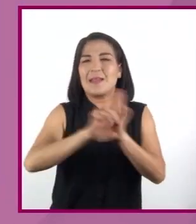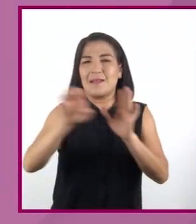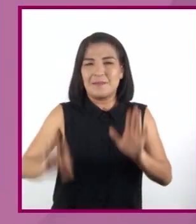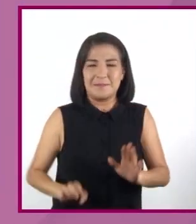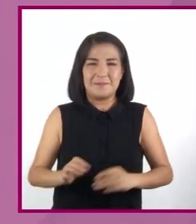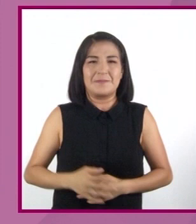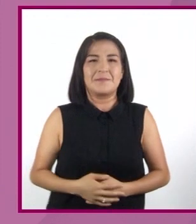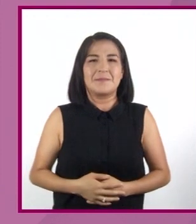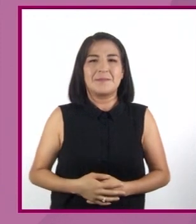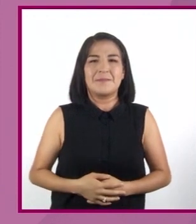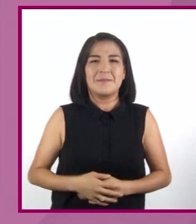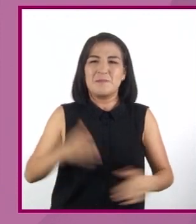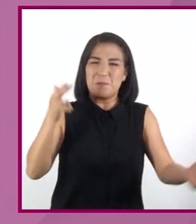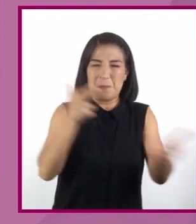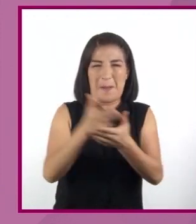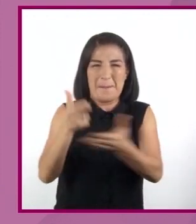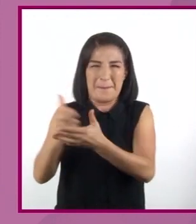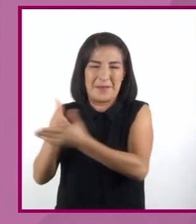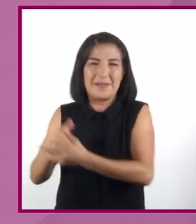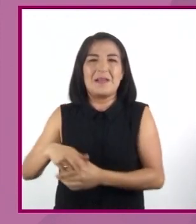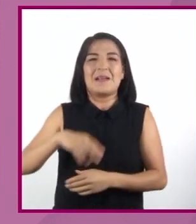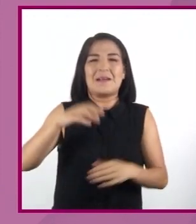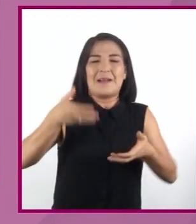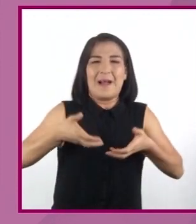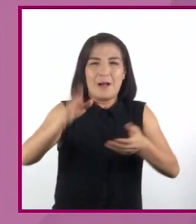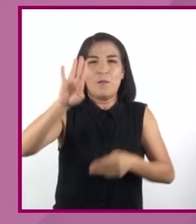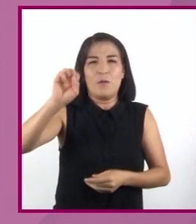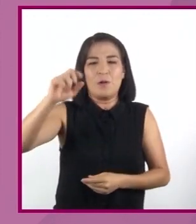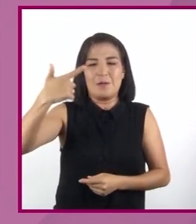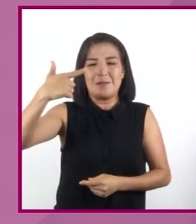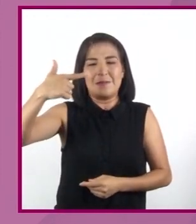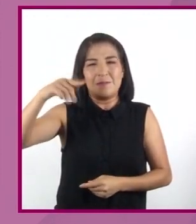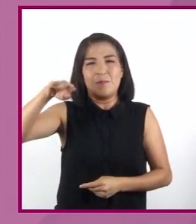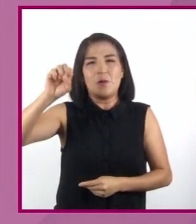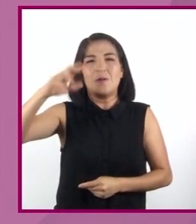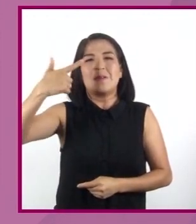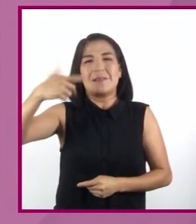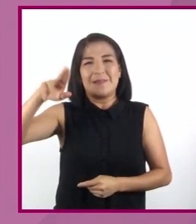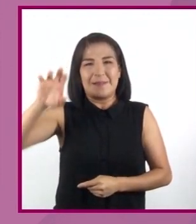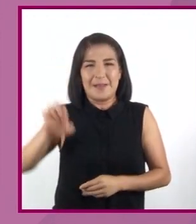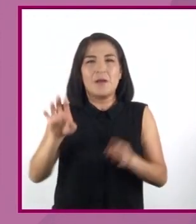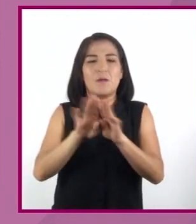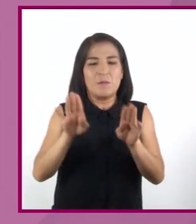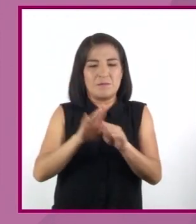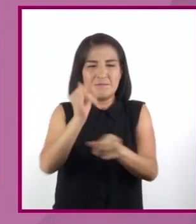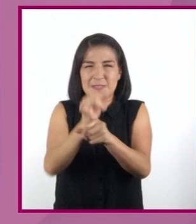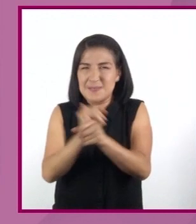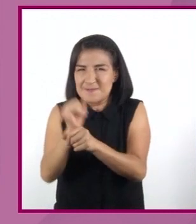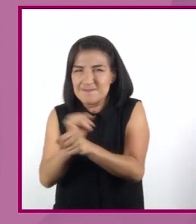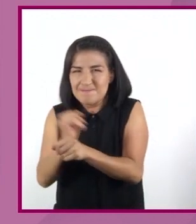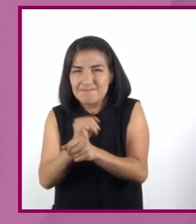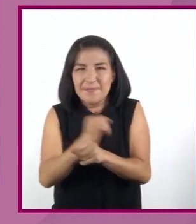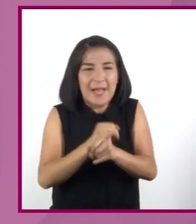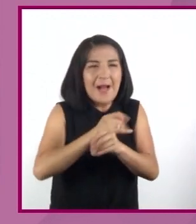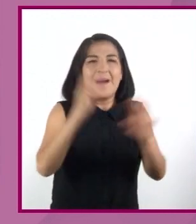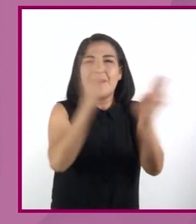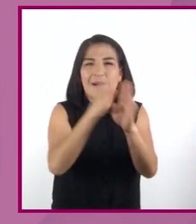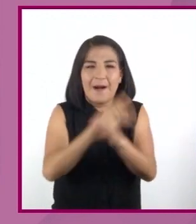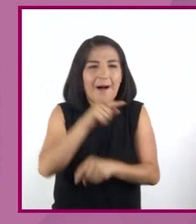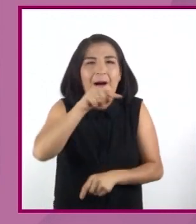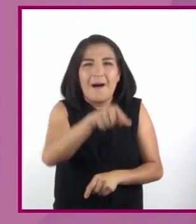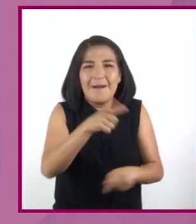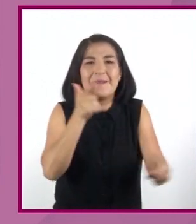ejemplo, en Los Crímenes de la Calle Morgue, el personaje principal es un detective aficionado que resuelve diversos casos